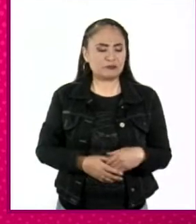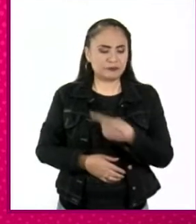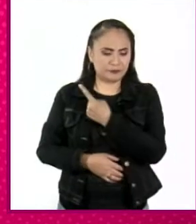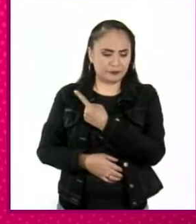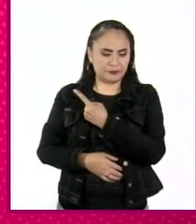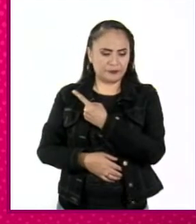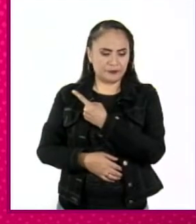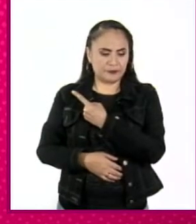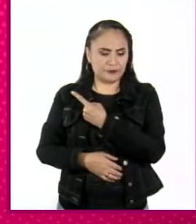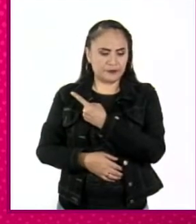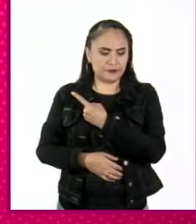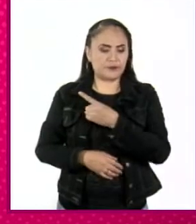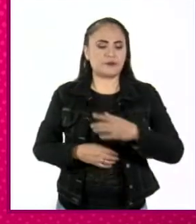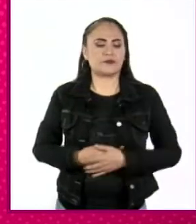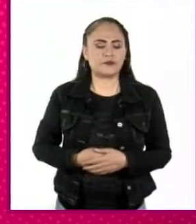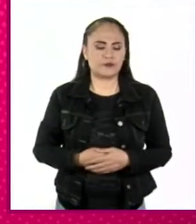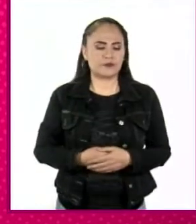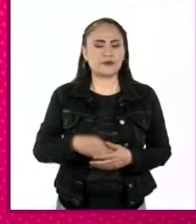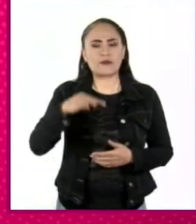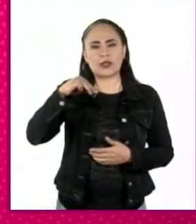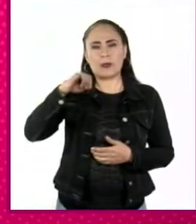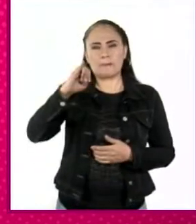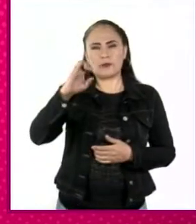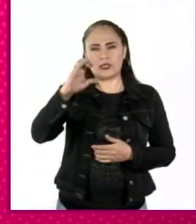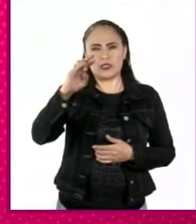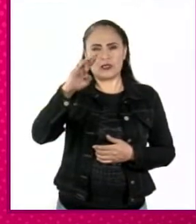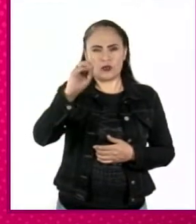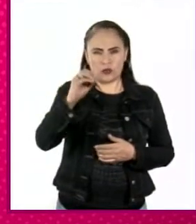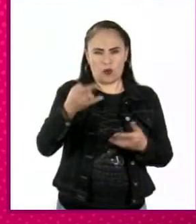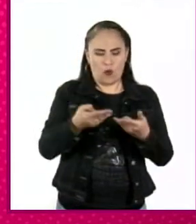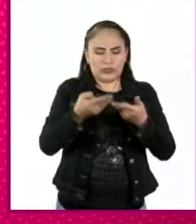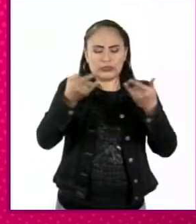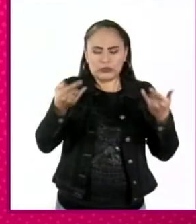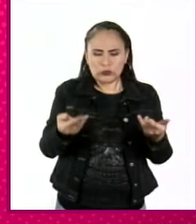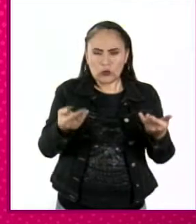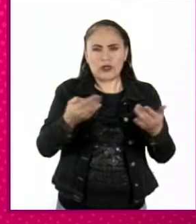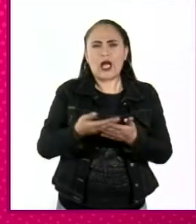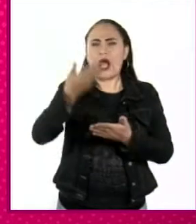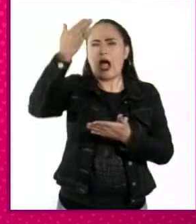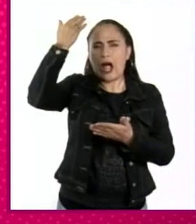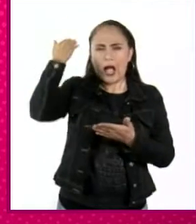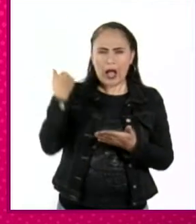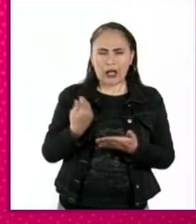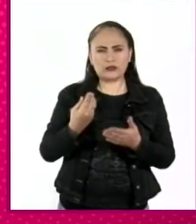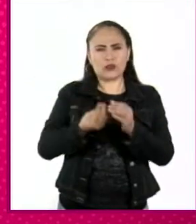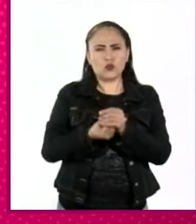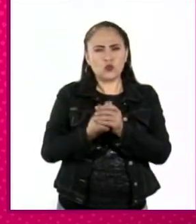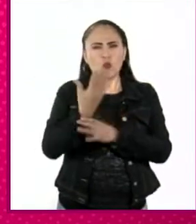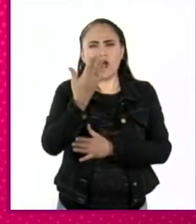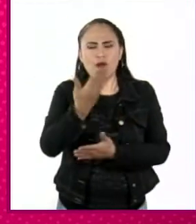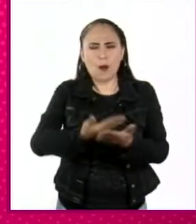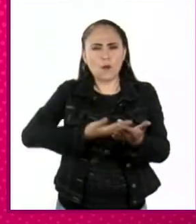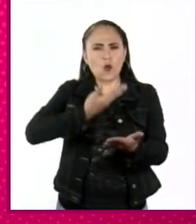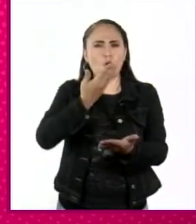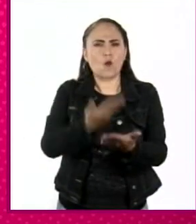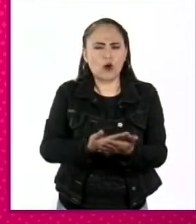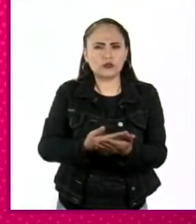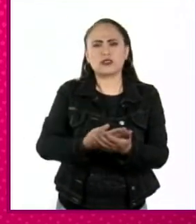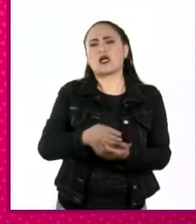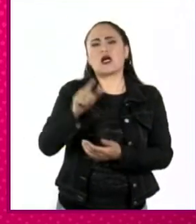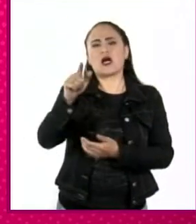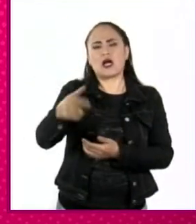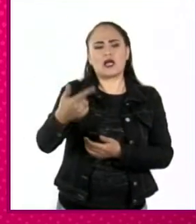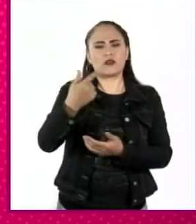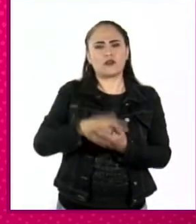una filosofía, un enfoque histórico creado hace muchos años, propuesto por el doctor Luis González